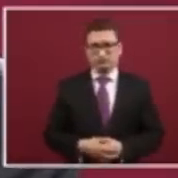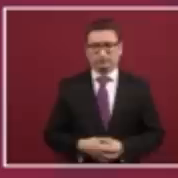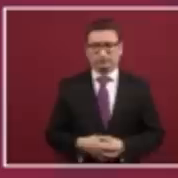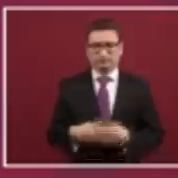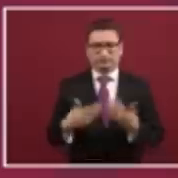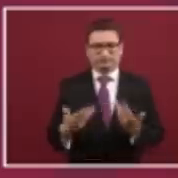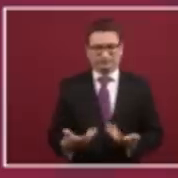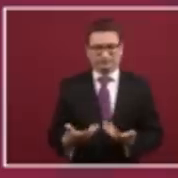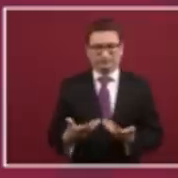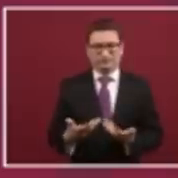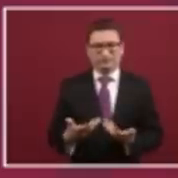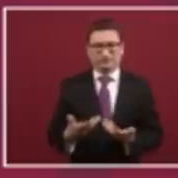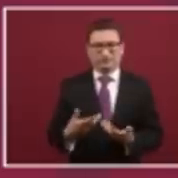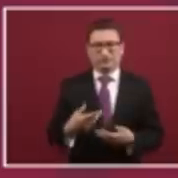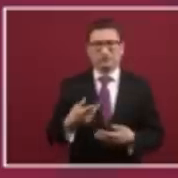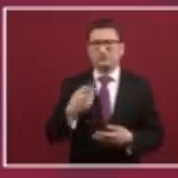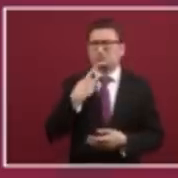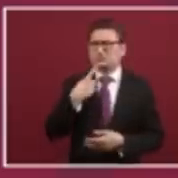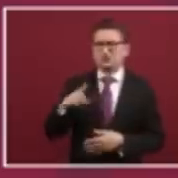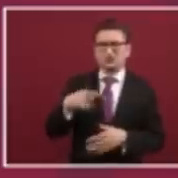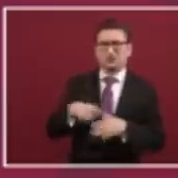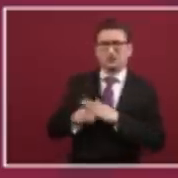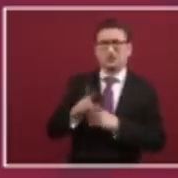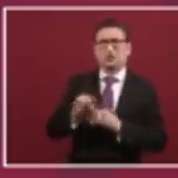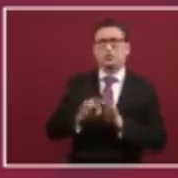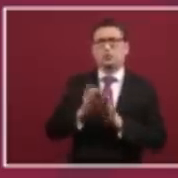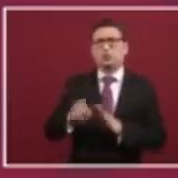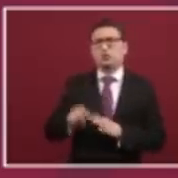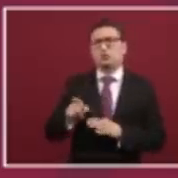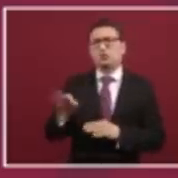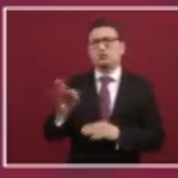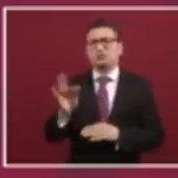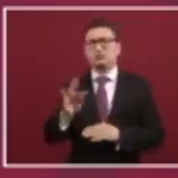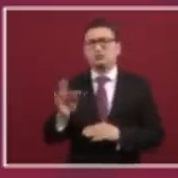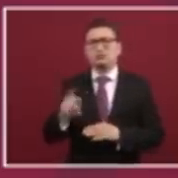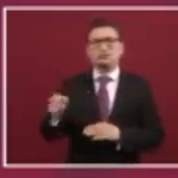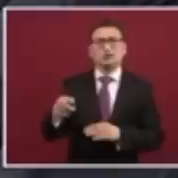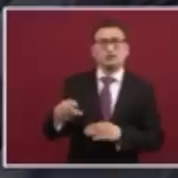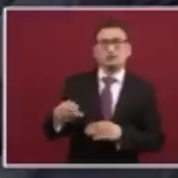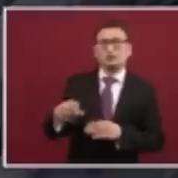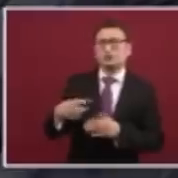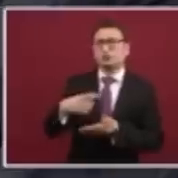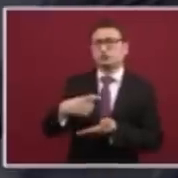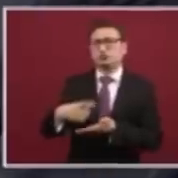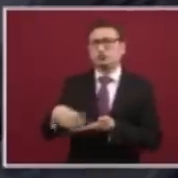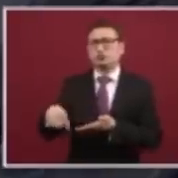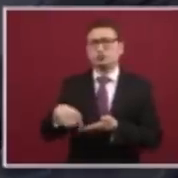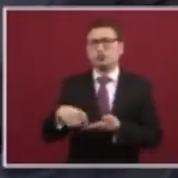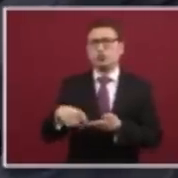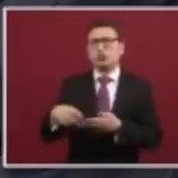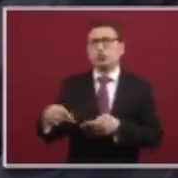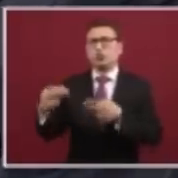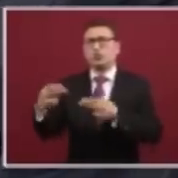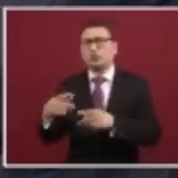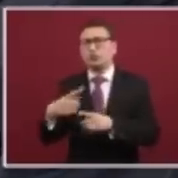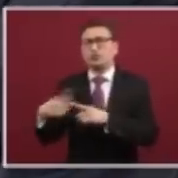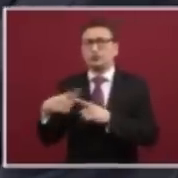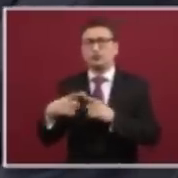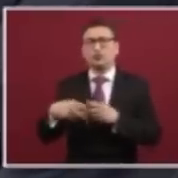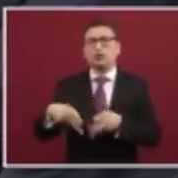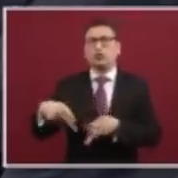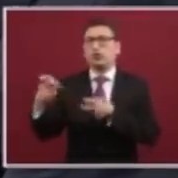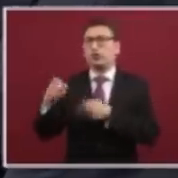Entonces se acusaba de ladrón al que se robaba una bolsa en el mercado y a los que se